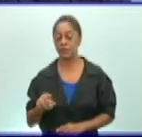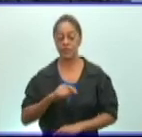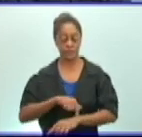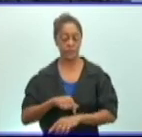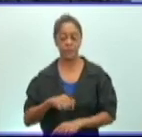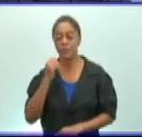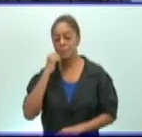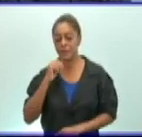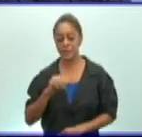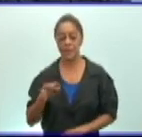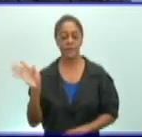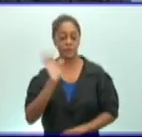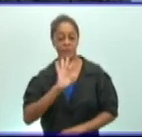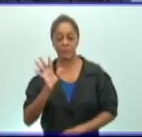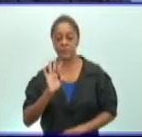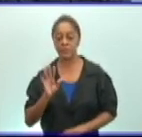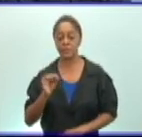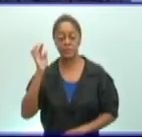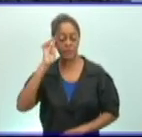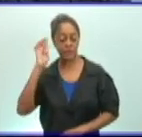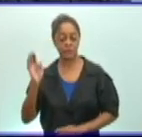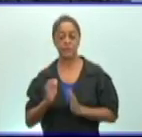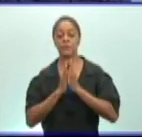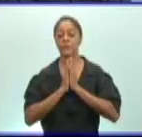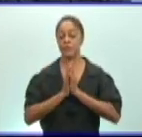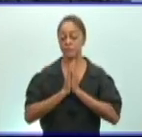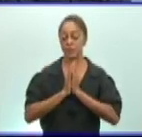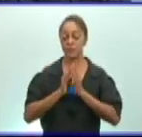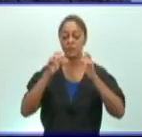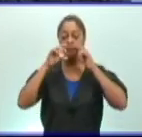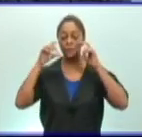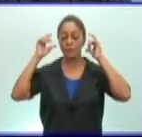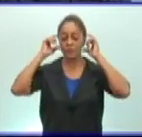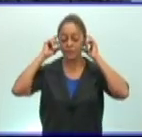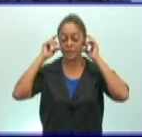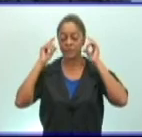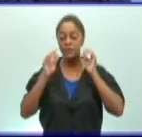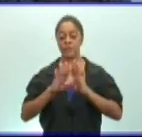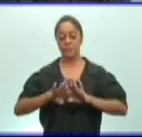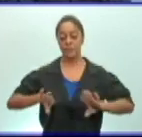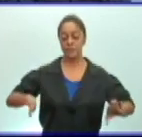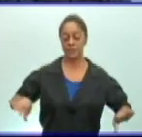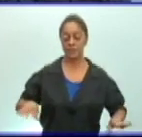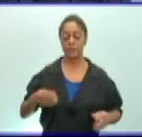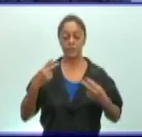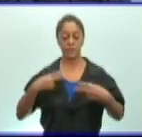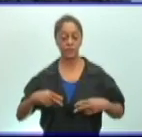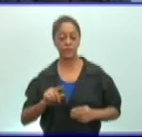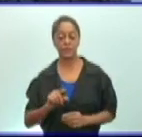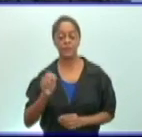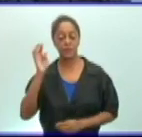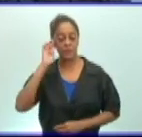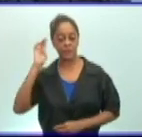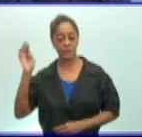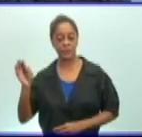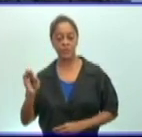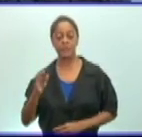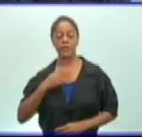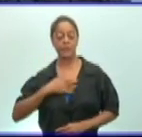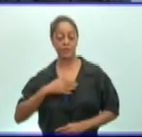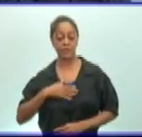más, solamente despedirme recordándole que por favor use el nasobuco, mantenga el distanciamiento físico y recuerde que lo espero